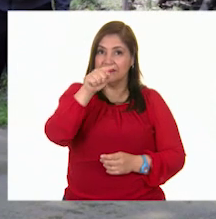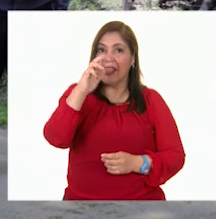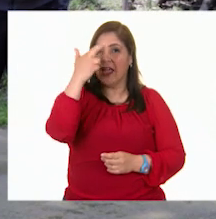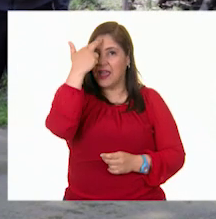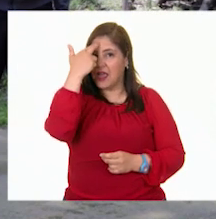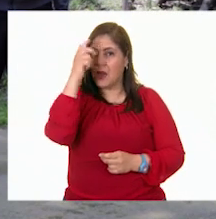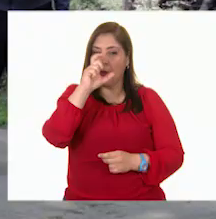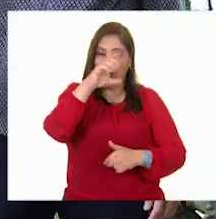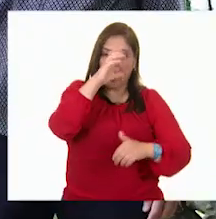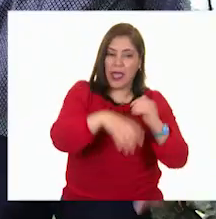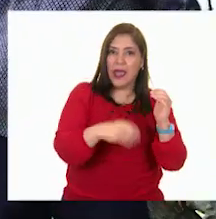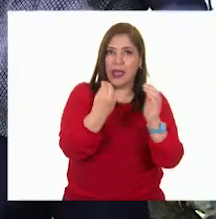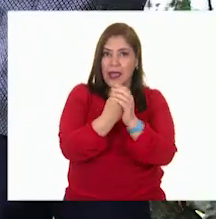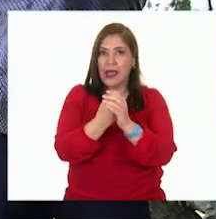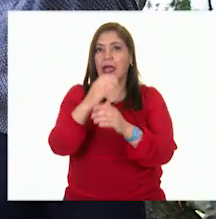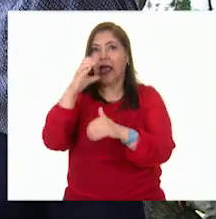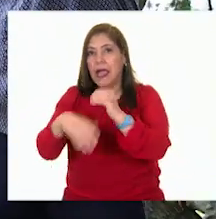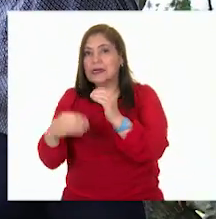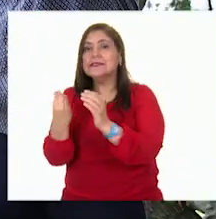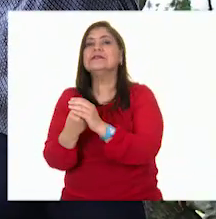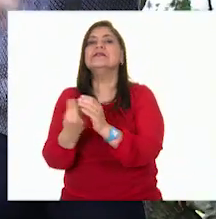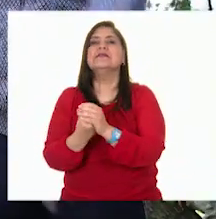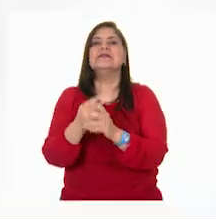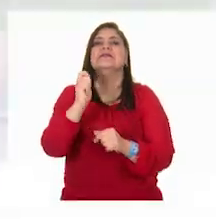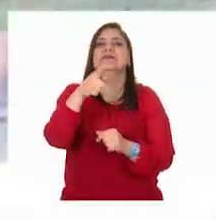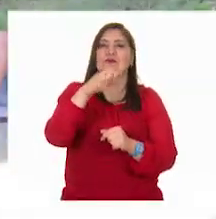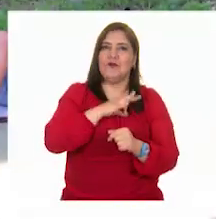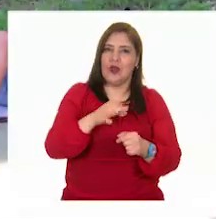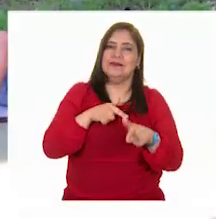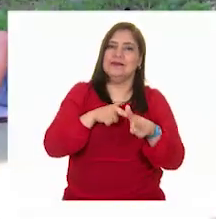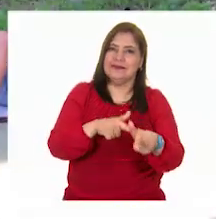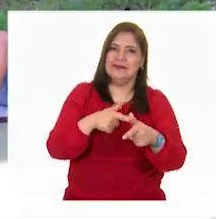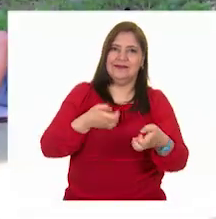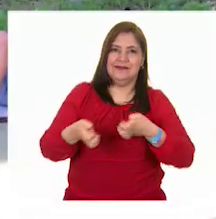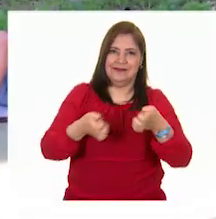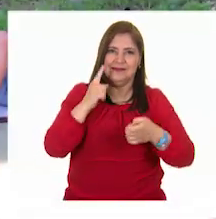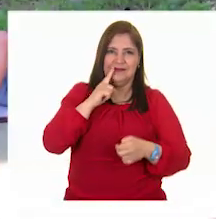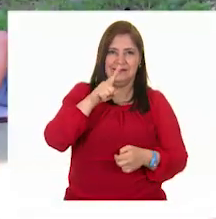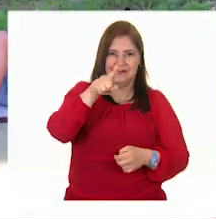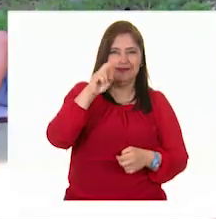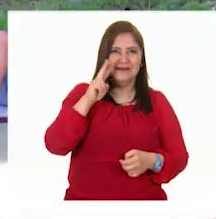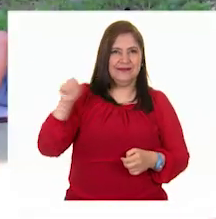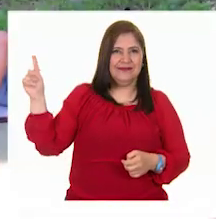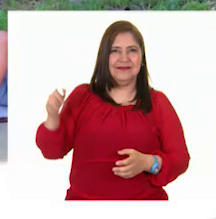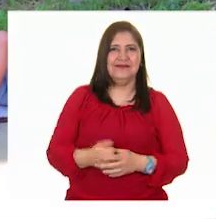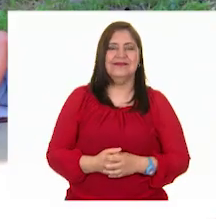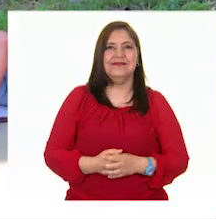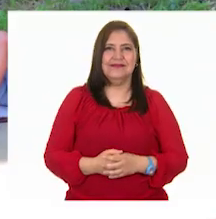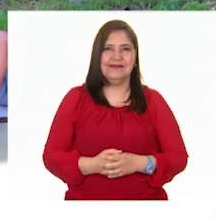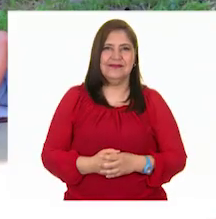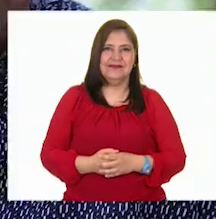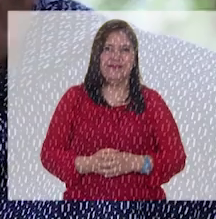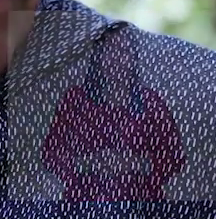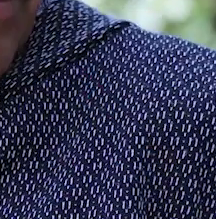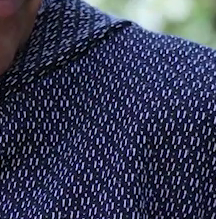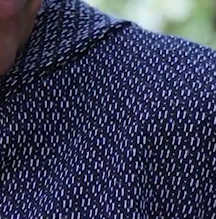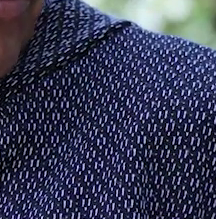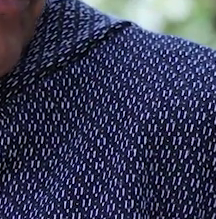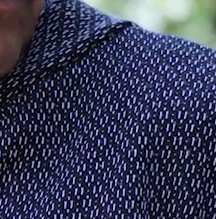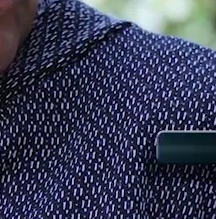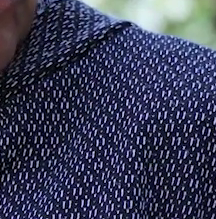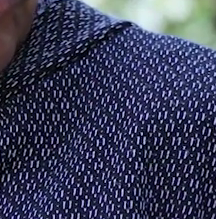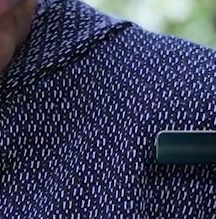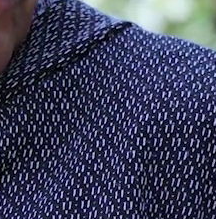Recuerda, entre clase y clase, activa tu cuerpo. Entonces, elevación de cadera para trabajar el glúteo. Nos vamos a acostar